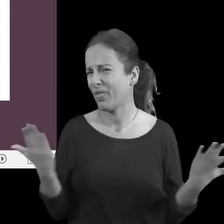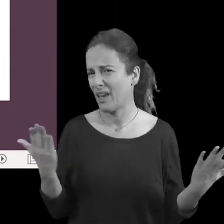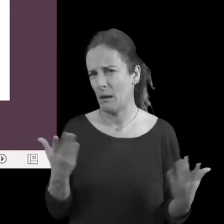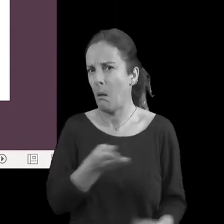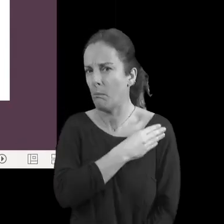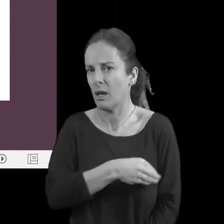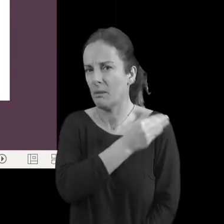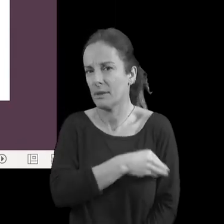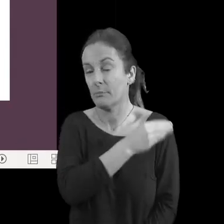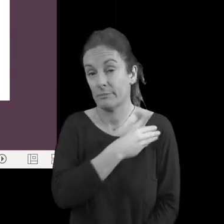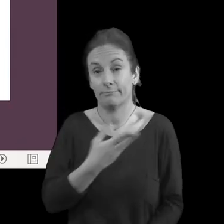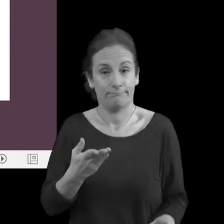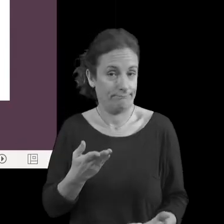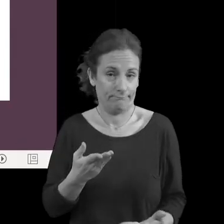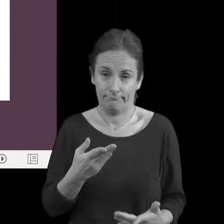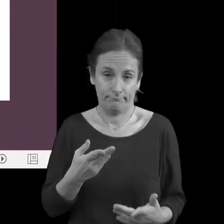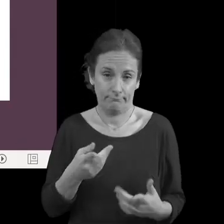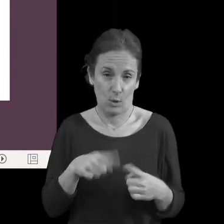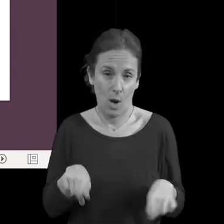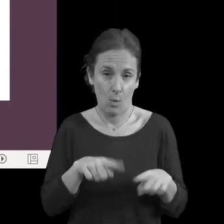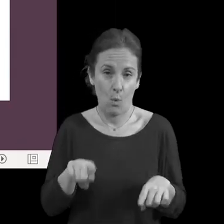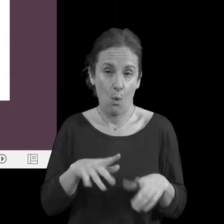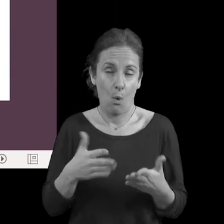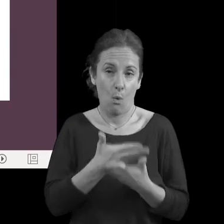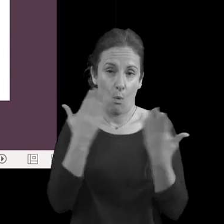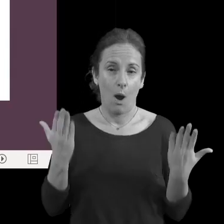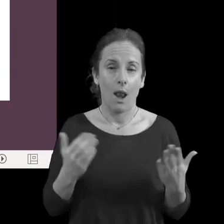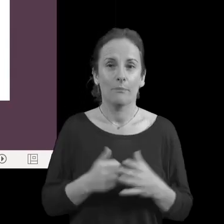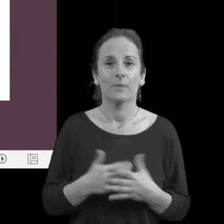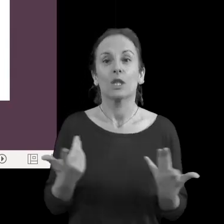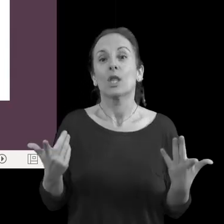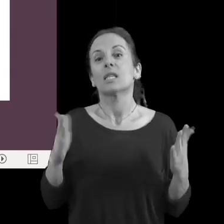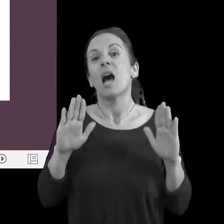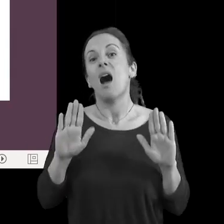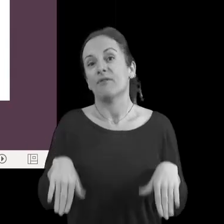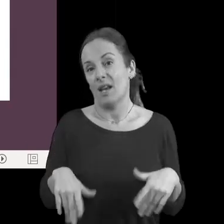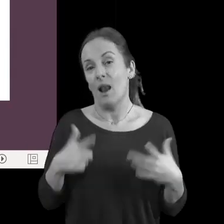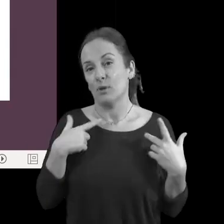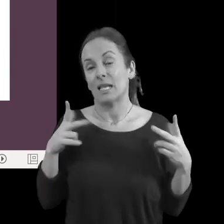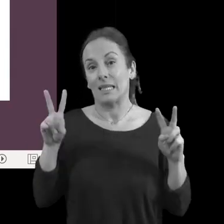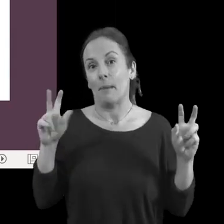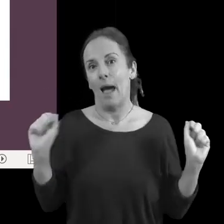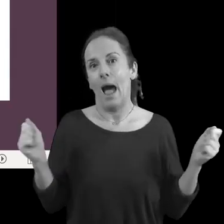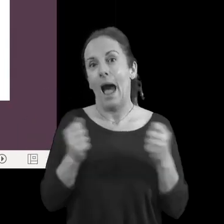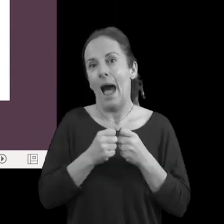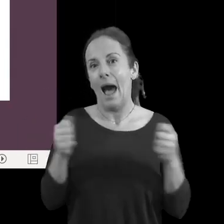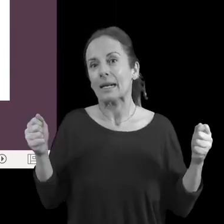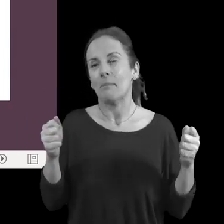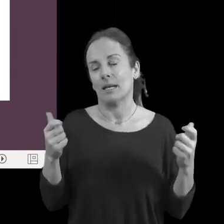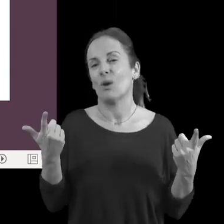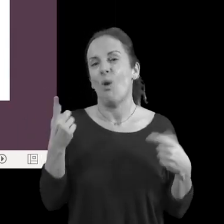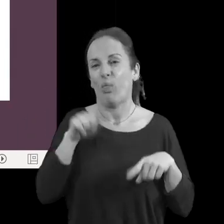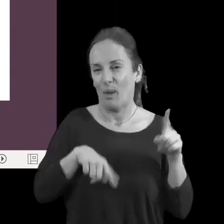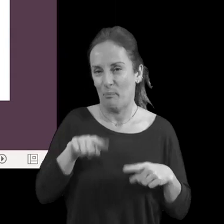El armario, entonces, es una construcción de gran resistencia realmente a la deconstrucción, podríamos decir, ¿no? Que incluso se va adaptando,